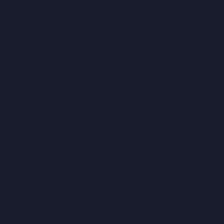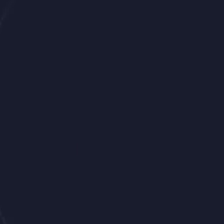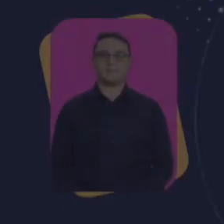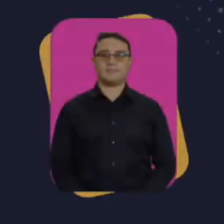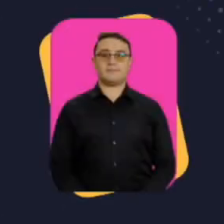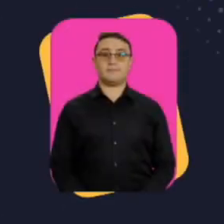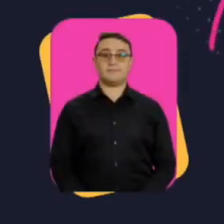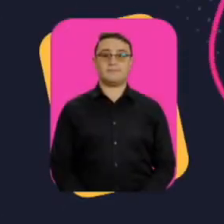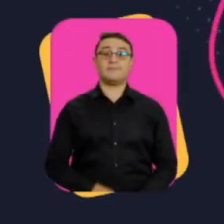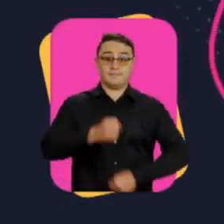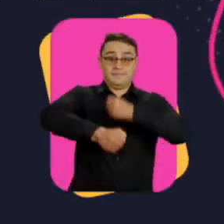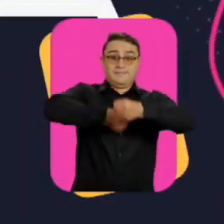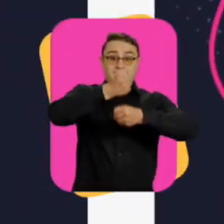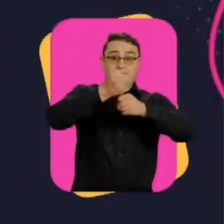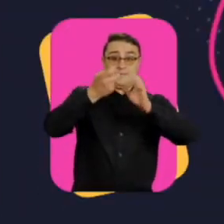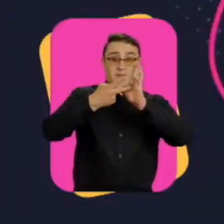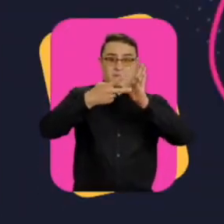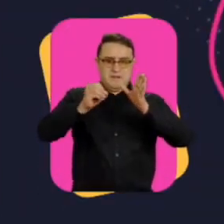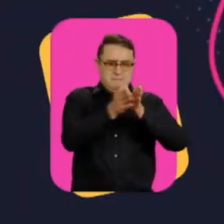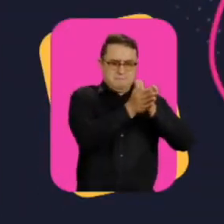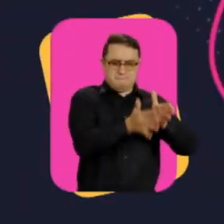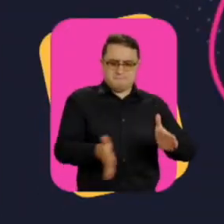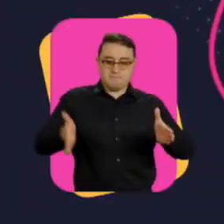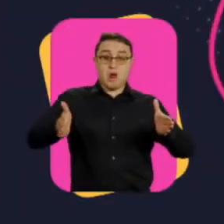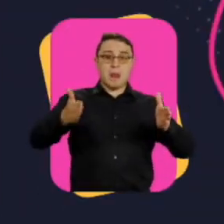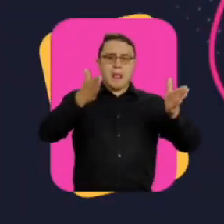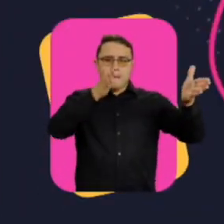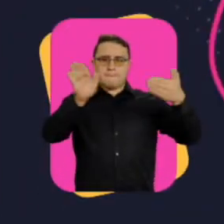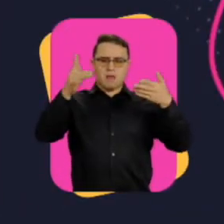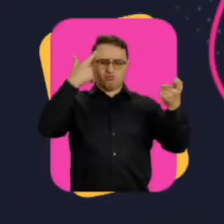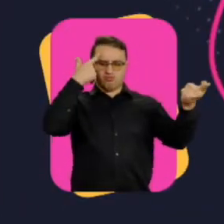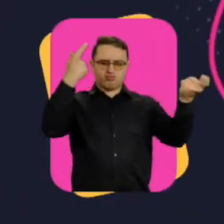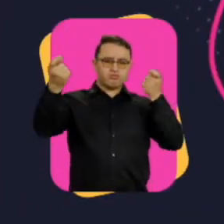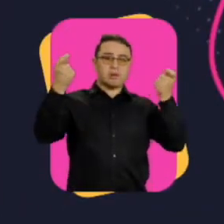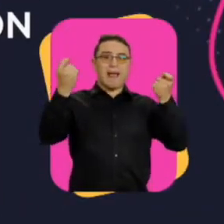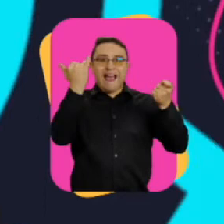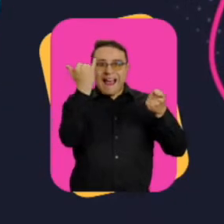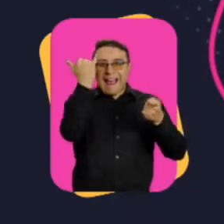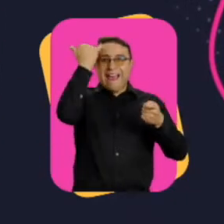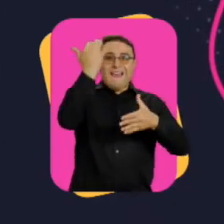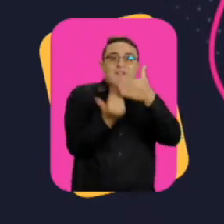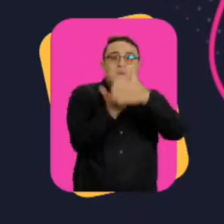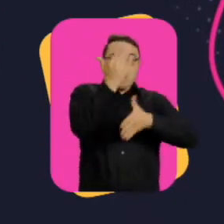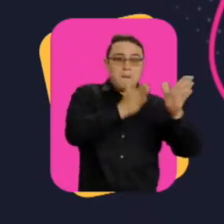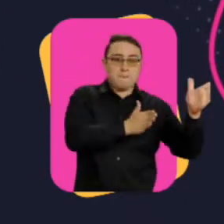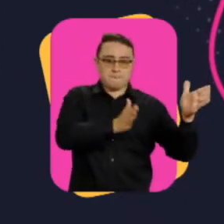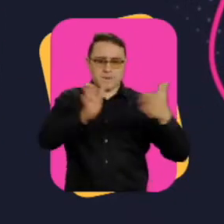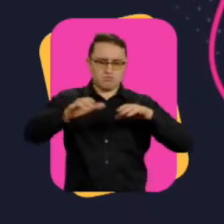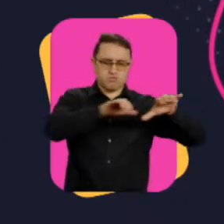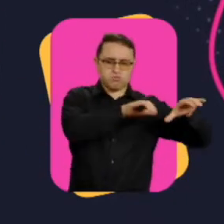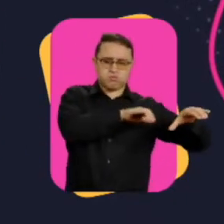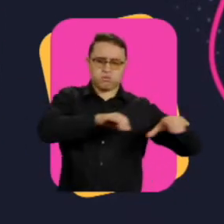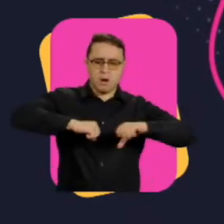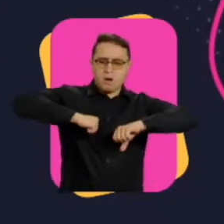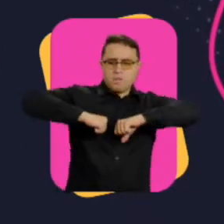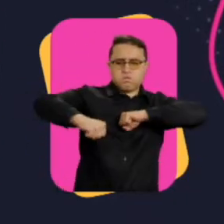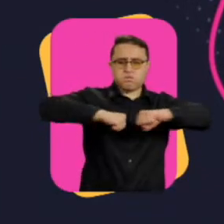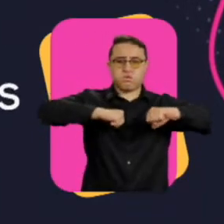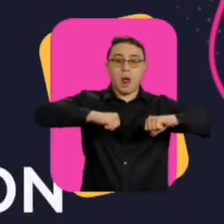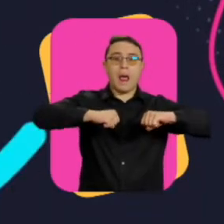Para la vigencia 2020, Planeación Estratégica formuló un plan de acción en conjunto con cada uno de los